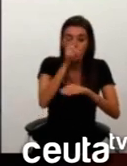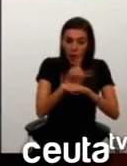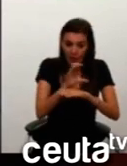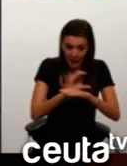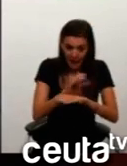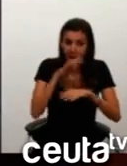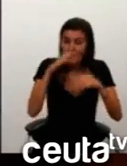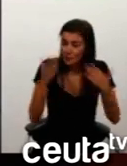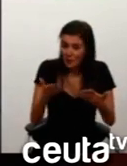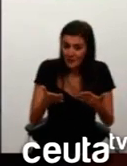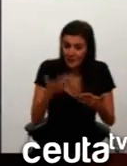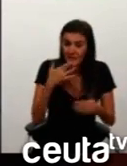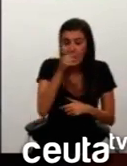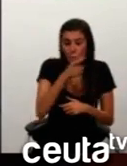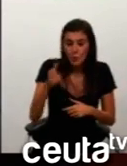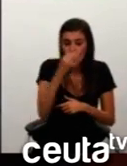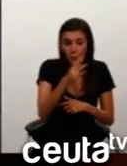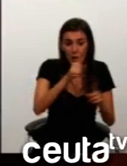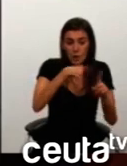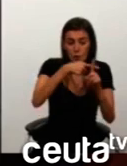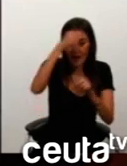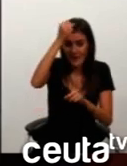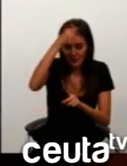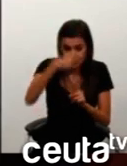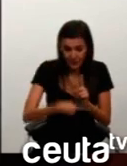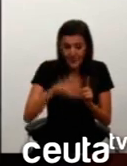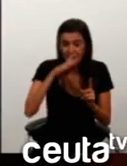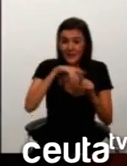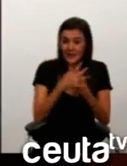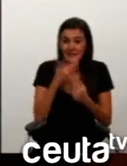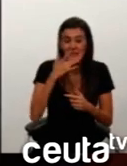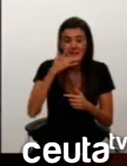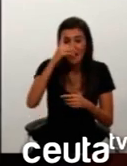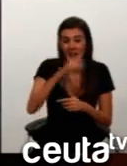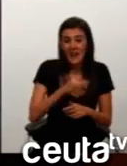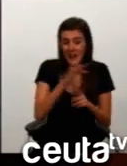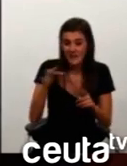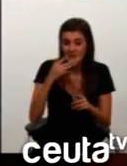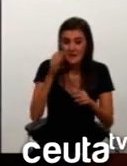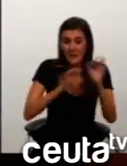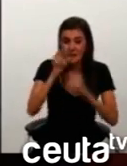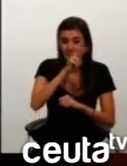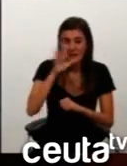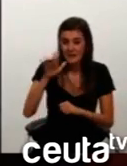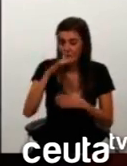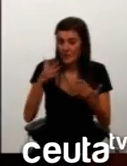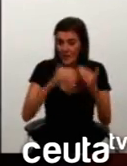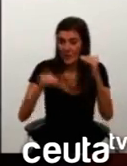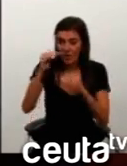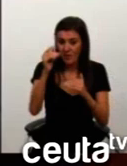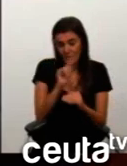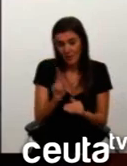que actualmente el número de asesores sumados en su totalidad más quien asesore la mesa de la Asamblea son 25 y no excede.